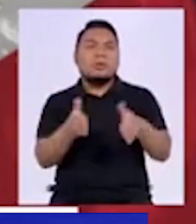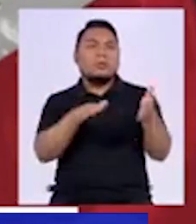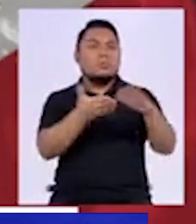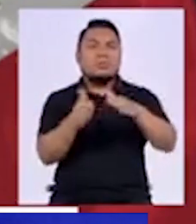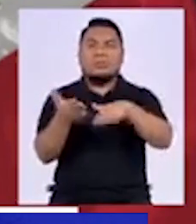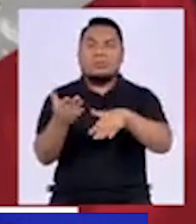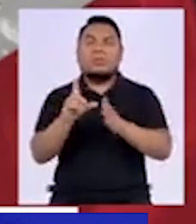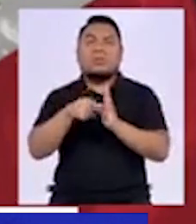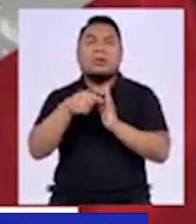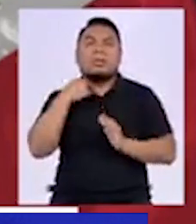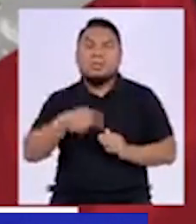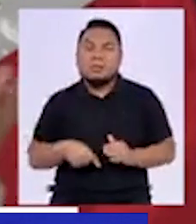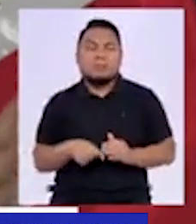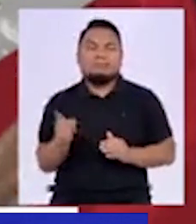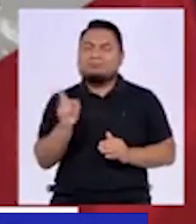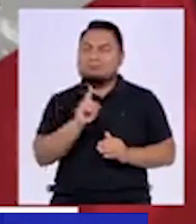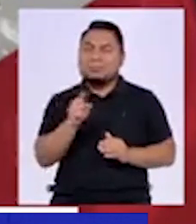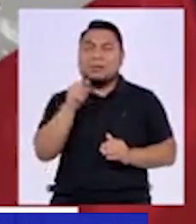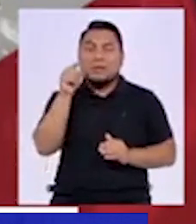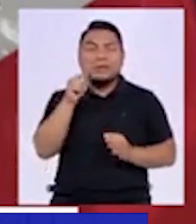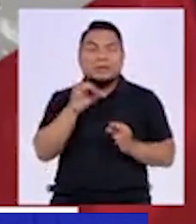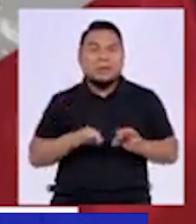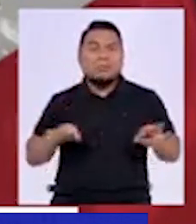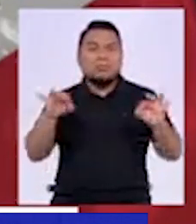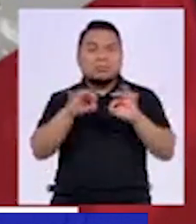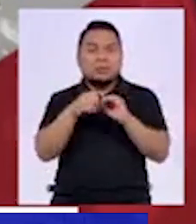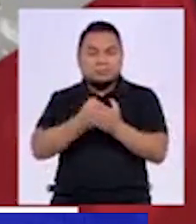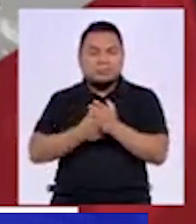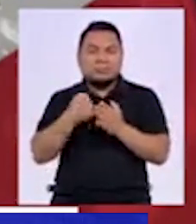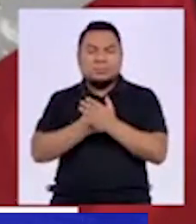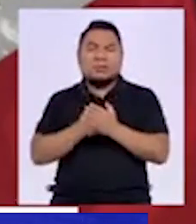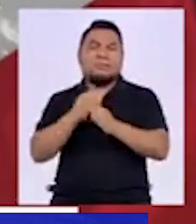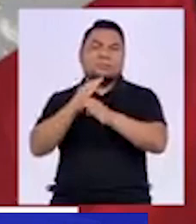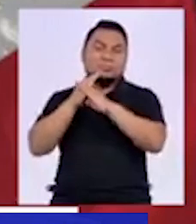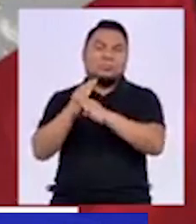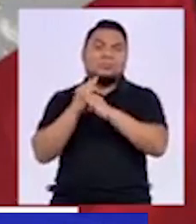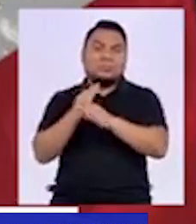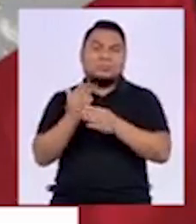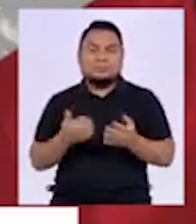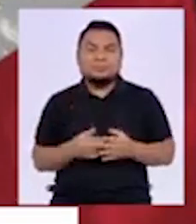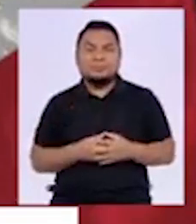eso es lo más importante que tenemos que redoblar el esfuerzo, tratar de evitar.